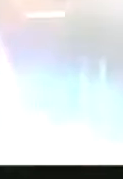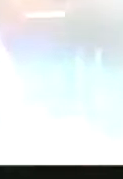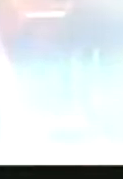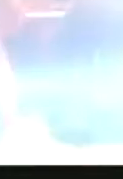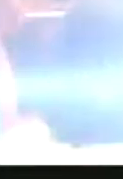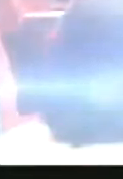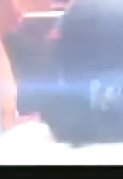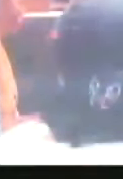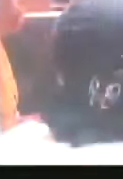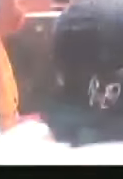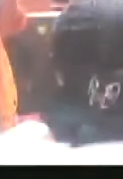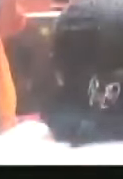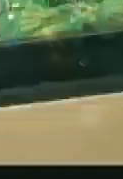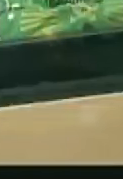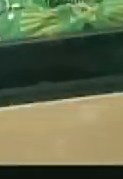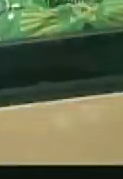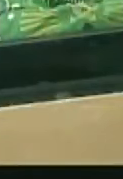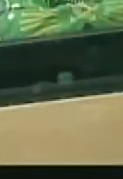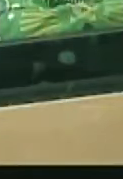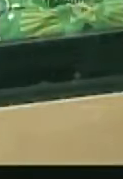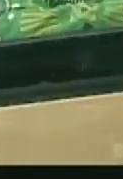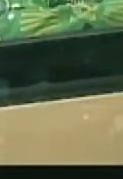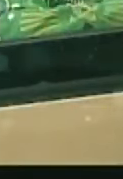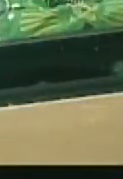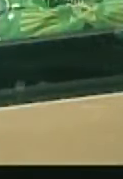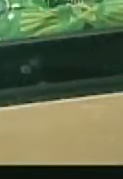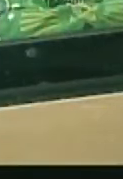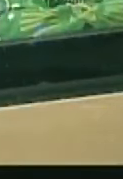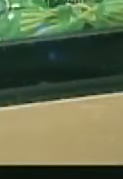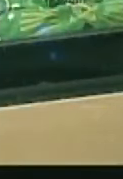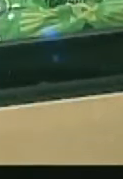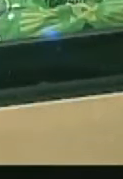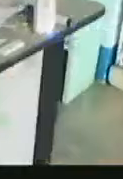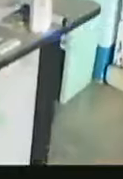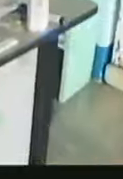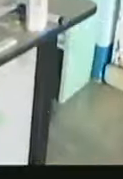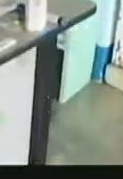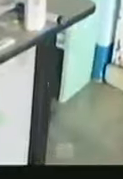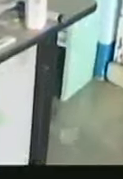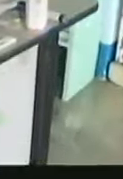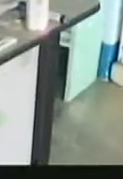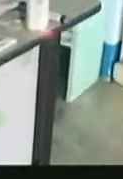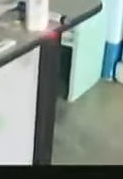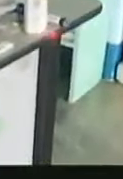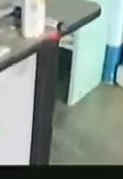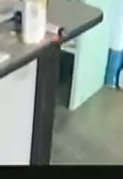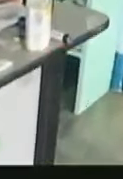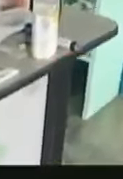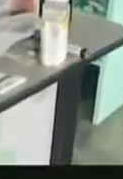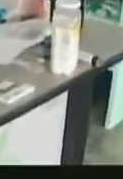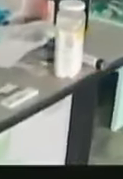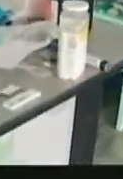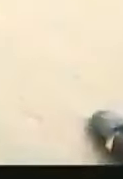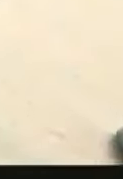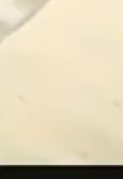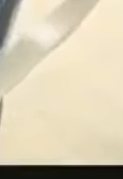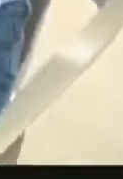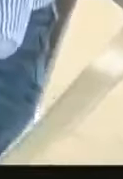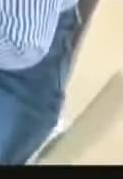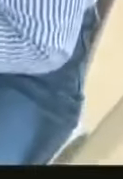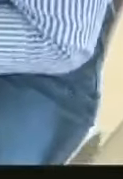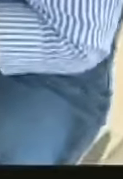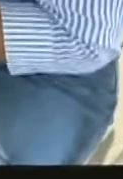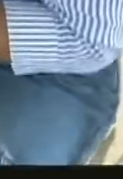Indígena. Los pueblos indígenas los reconocemos como parte medular de esta patria. Ya basta de exclusión, ya basta